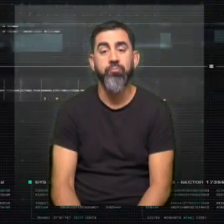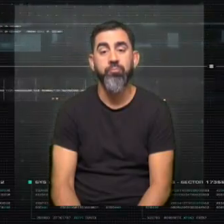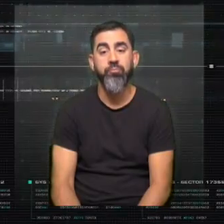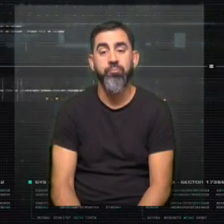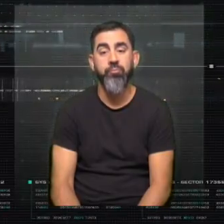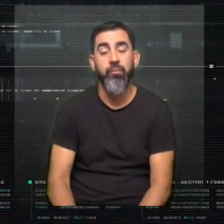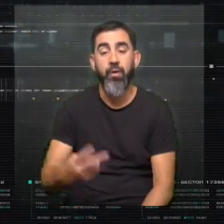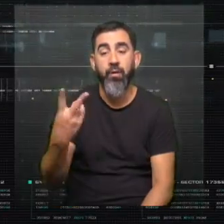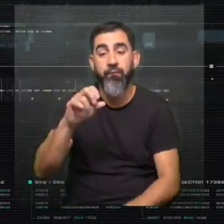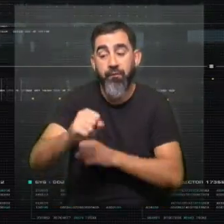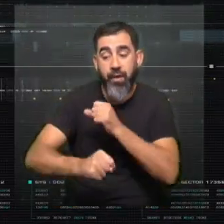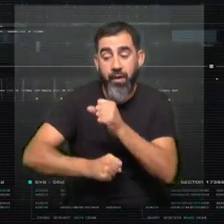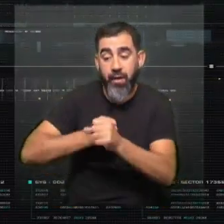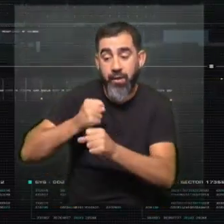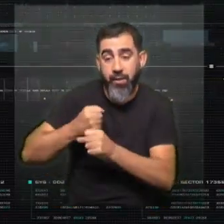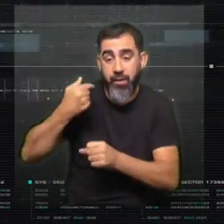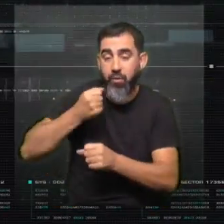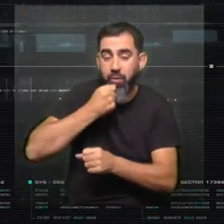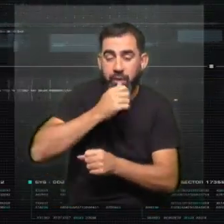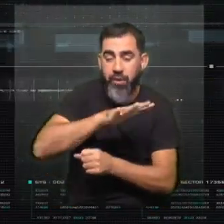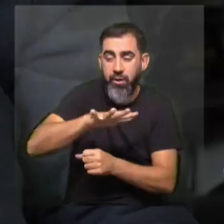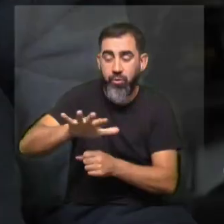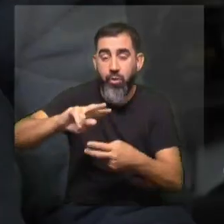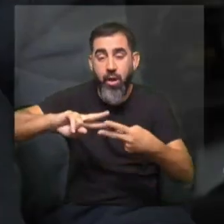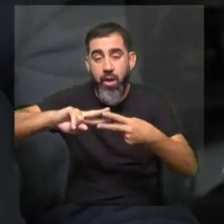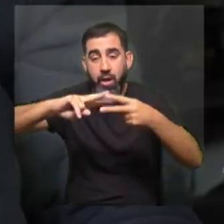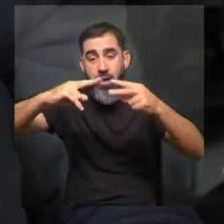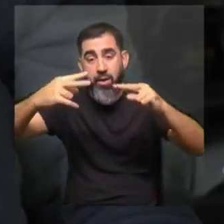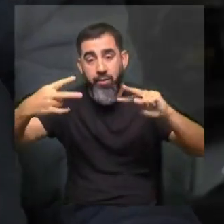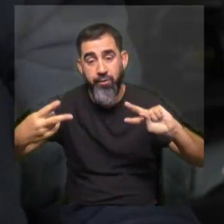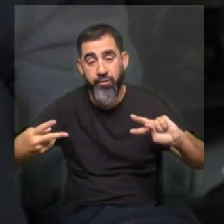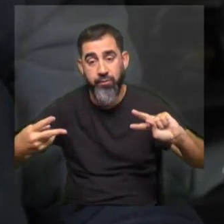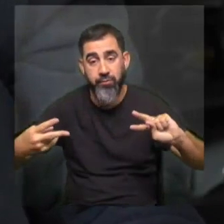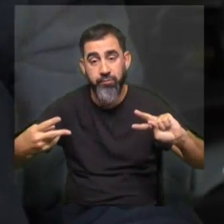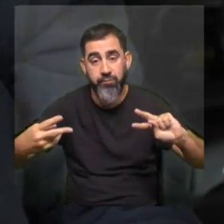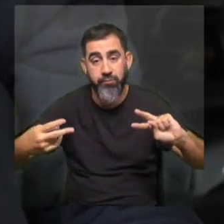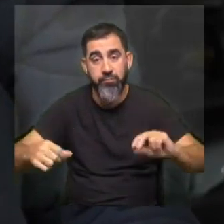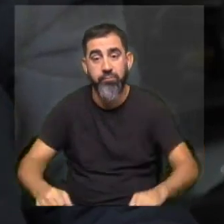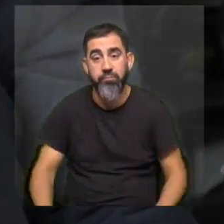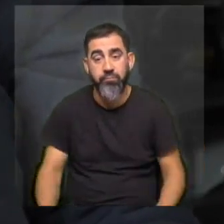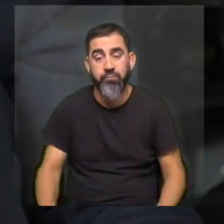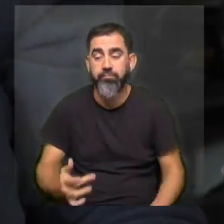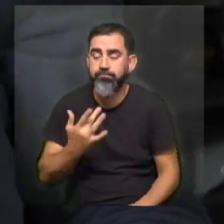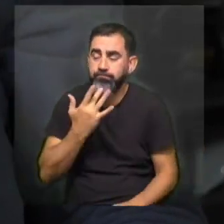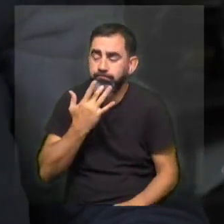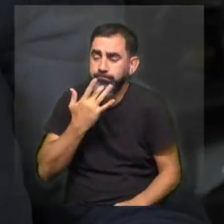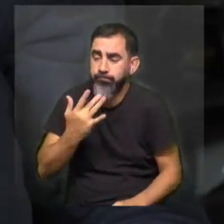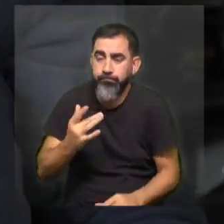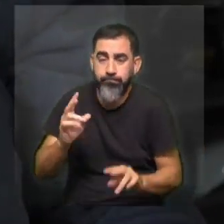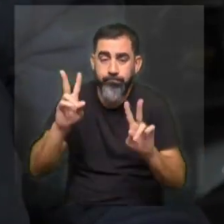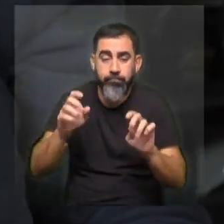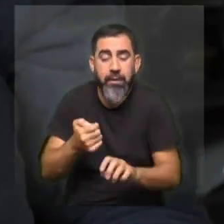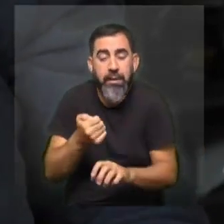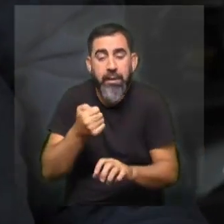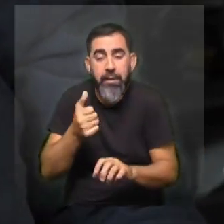Estos 20 años en la historia del ADN han sido una maravilla que